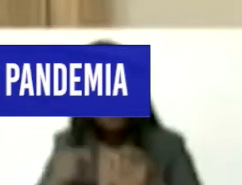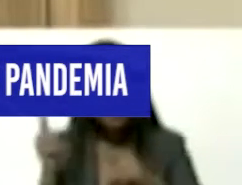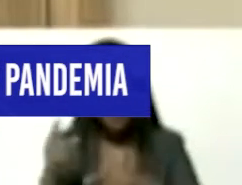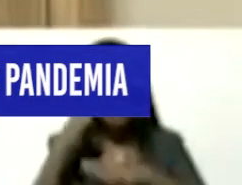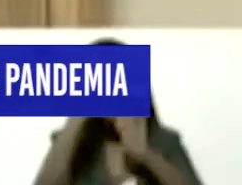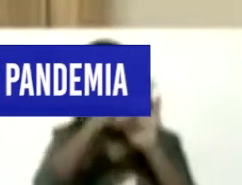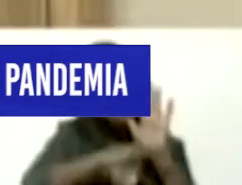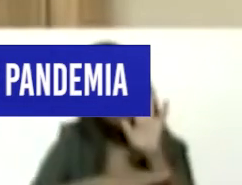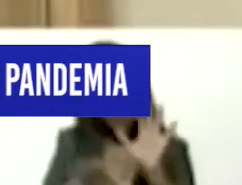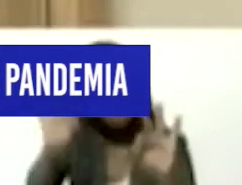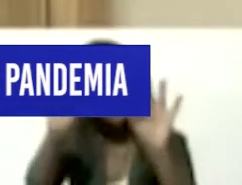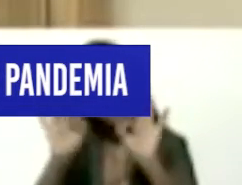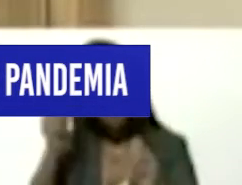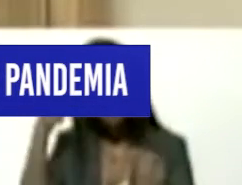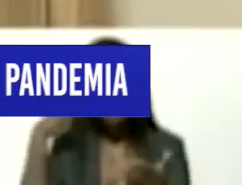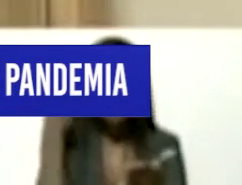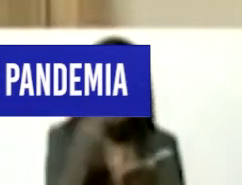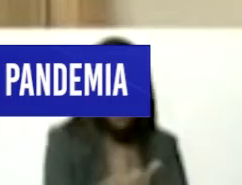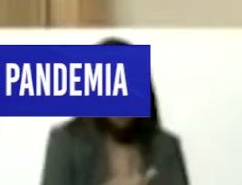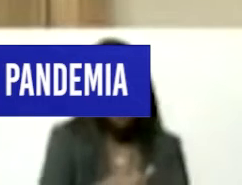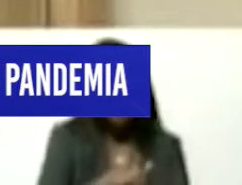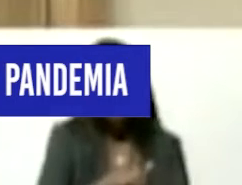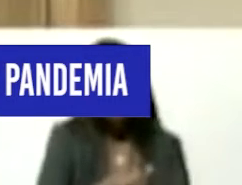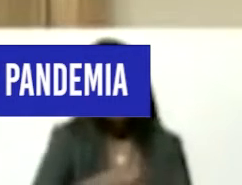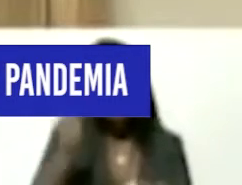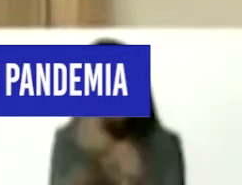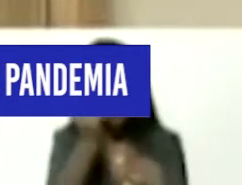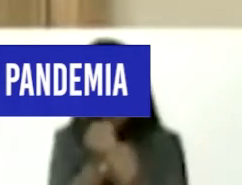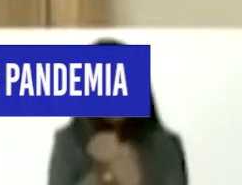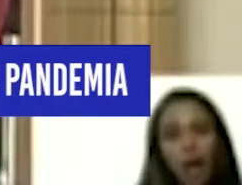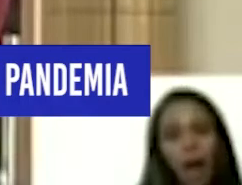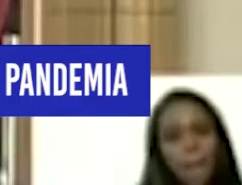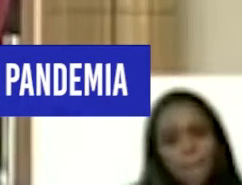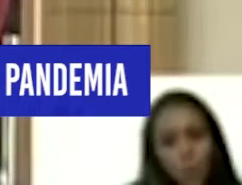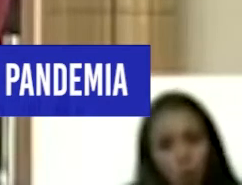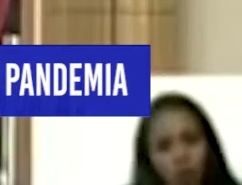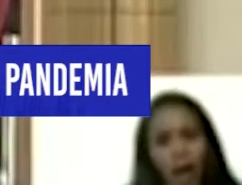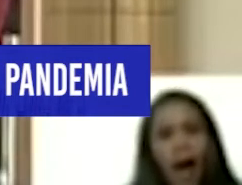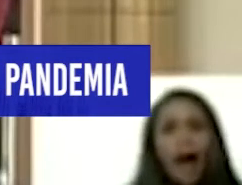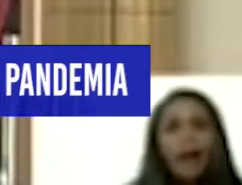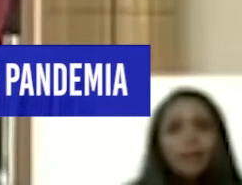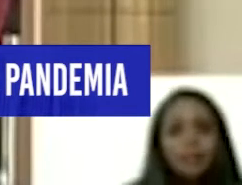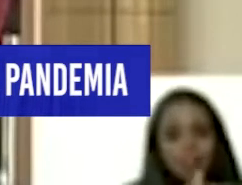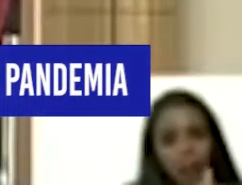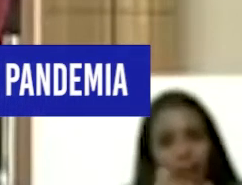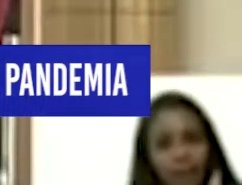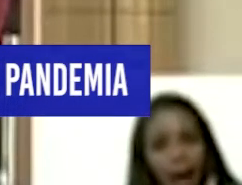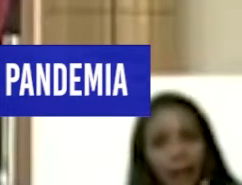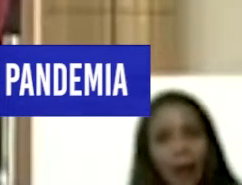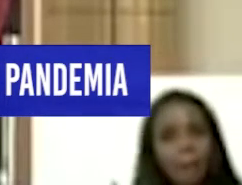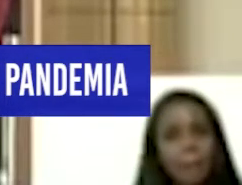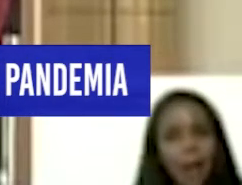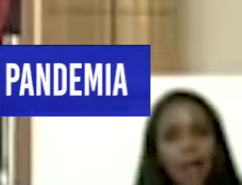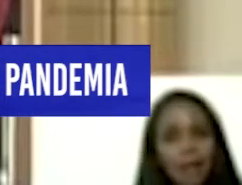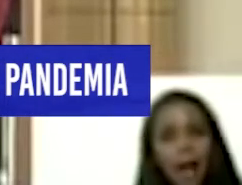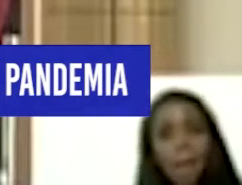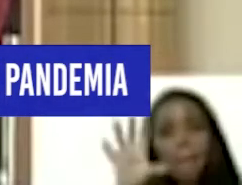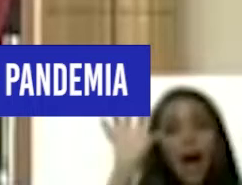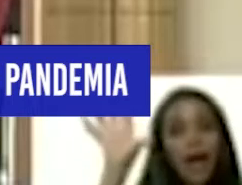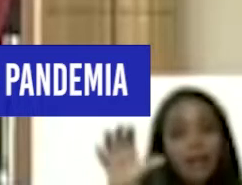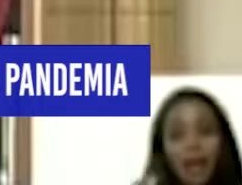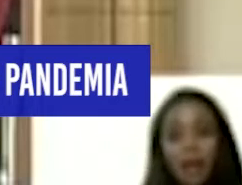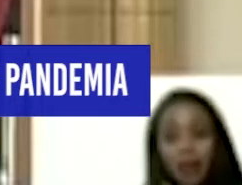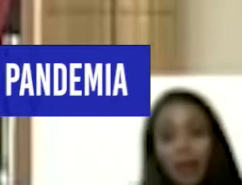pagará los salarios de trabajadores de pequeñas y medianas empresas venezolanas perjudicadas por la cuarentena contra el nuevo coronavirus